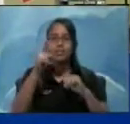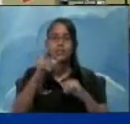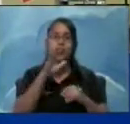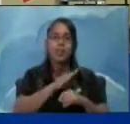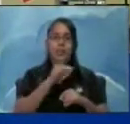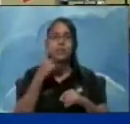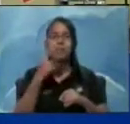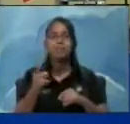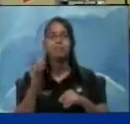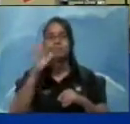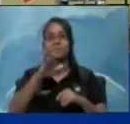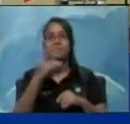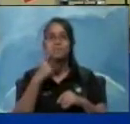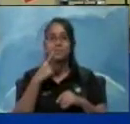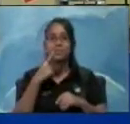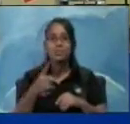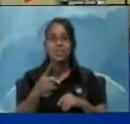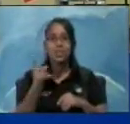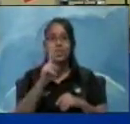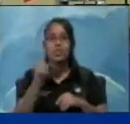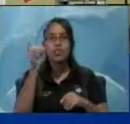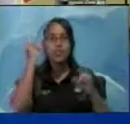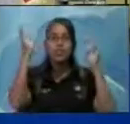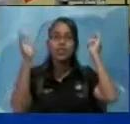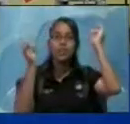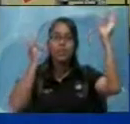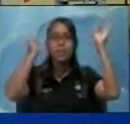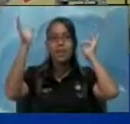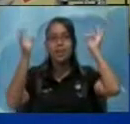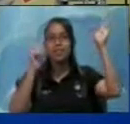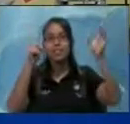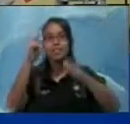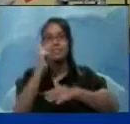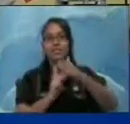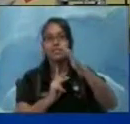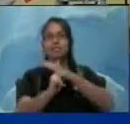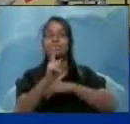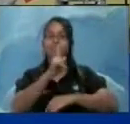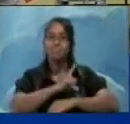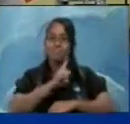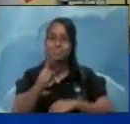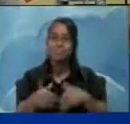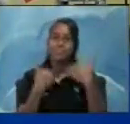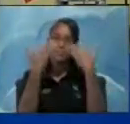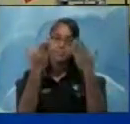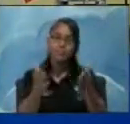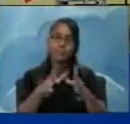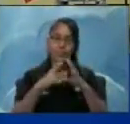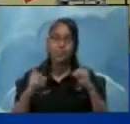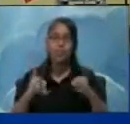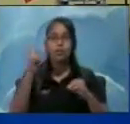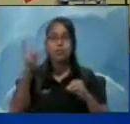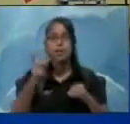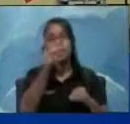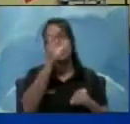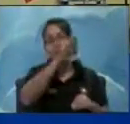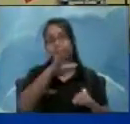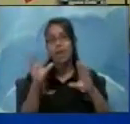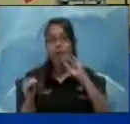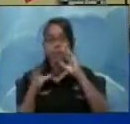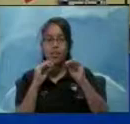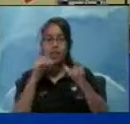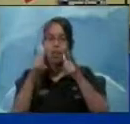usted está diciendo y no inventa nada Las profecías que ella ha dado cuando alguien está hablando en